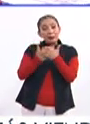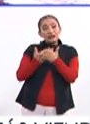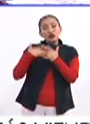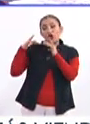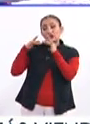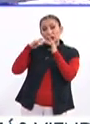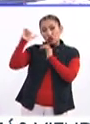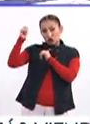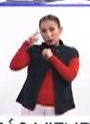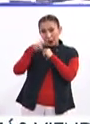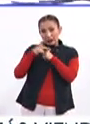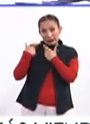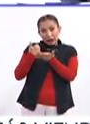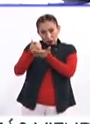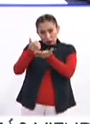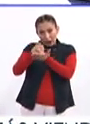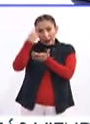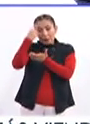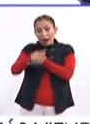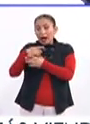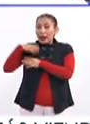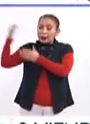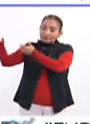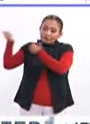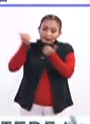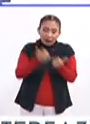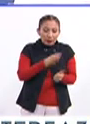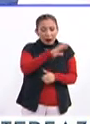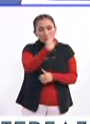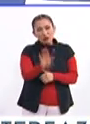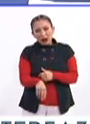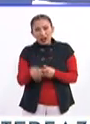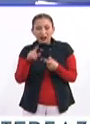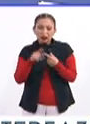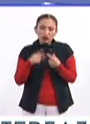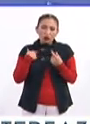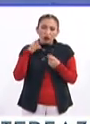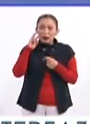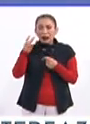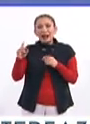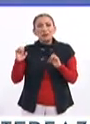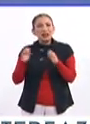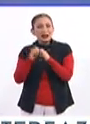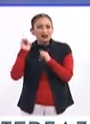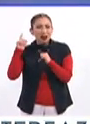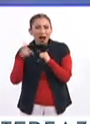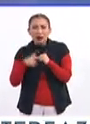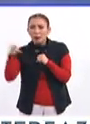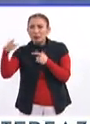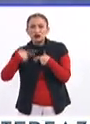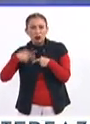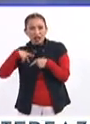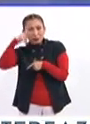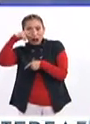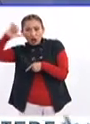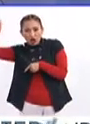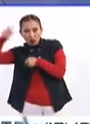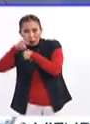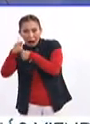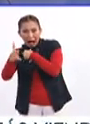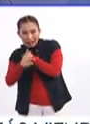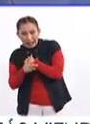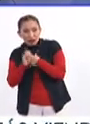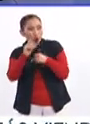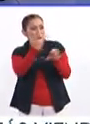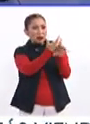Exterior Mexicano que tienen que repatriar cuerpos, que tienen que atender en situaciones de emergencia a mexicanos que están del otro